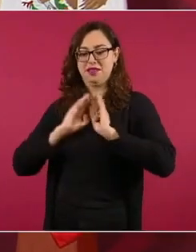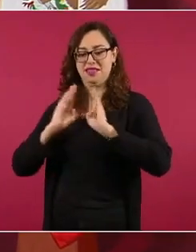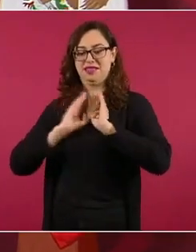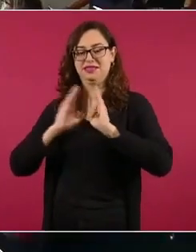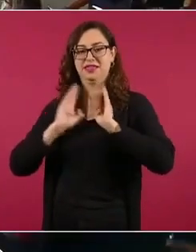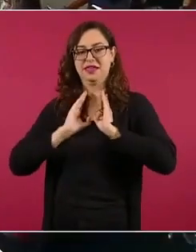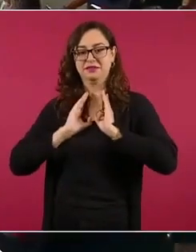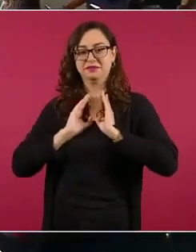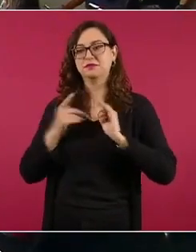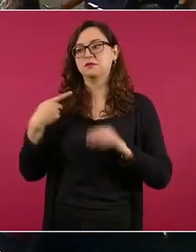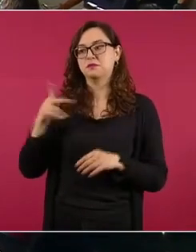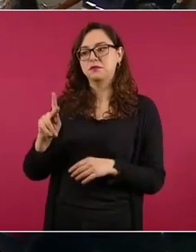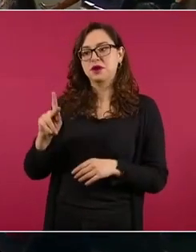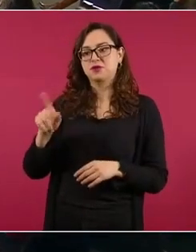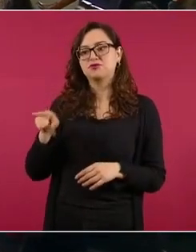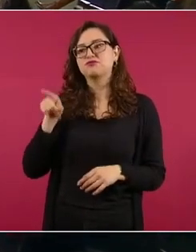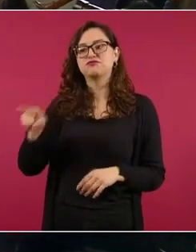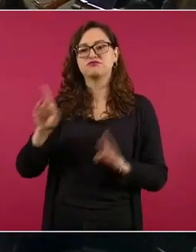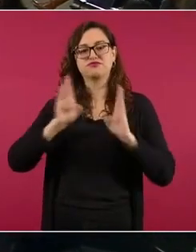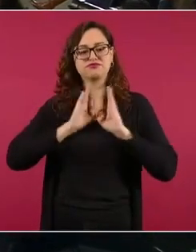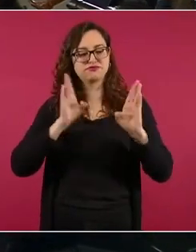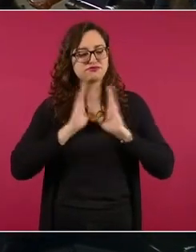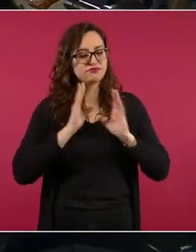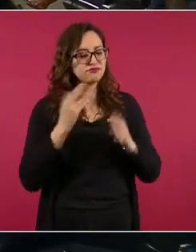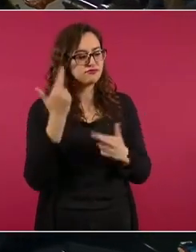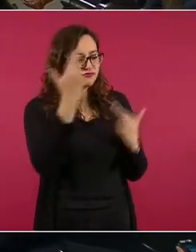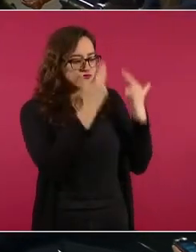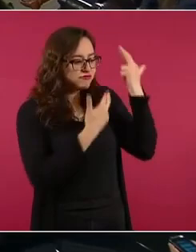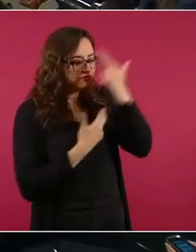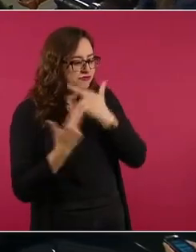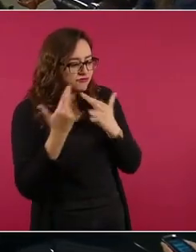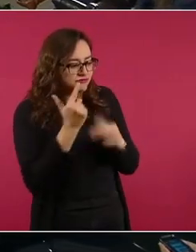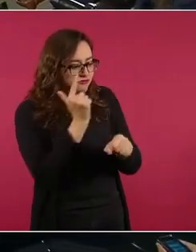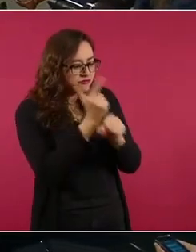Y lo cepillaron porque